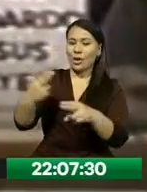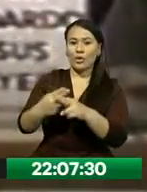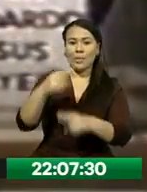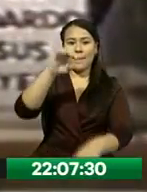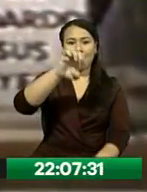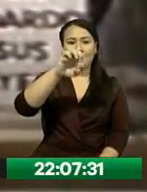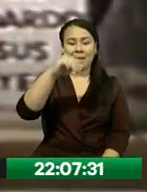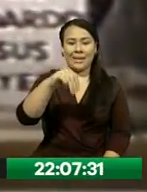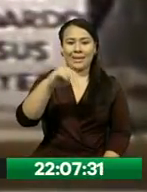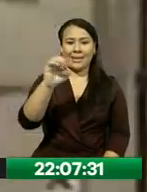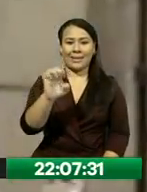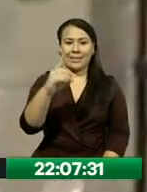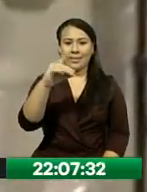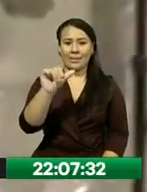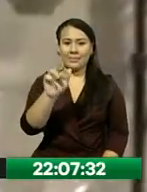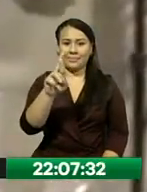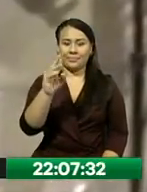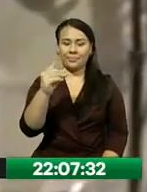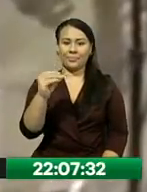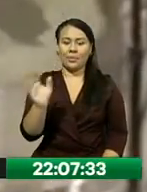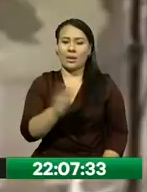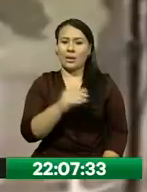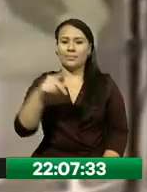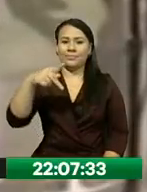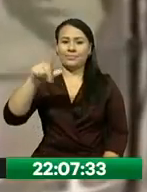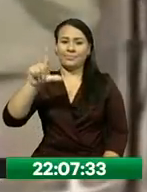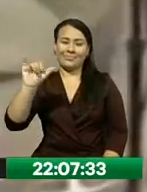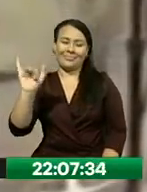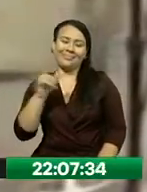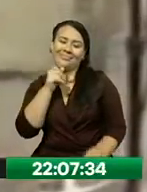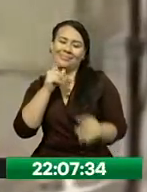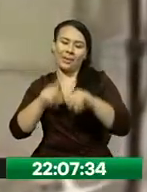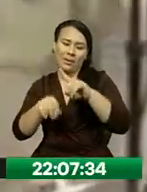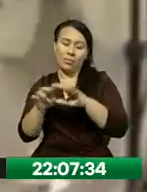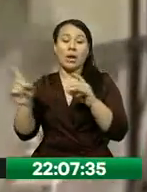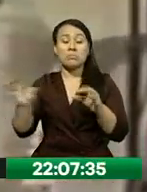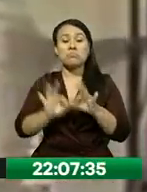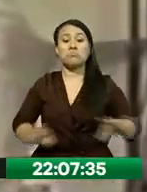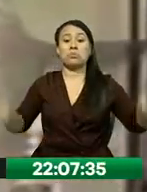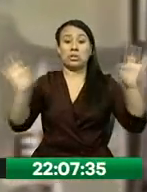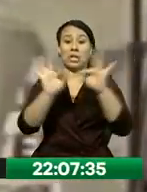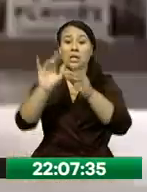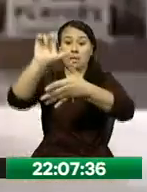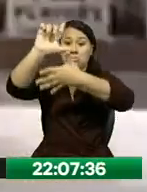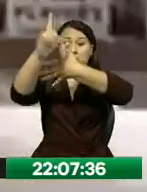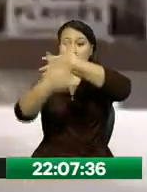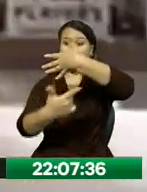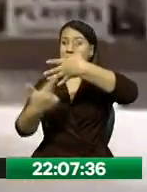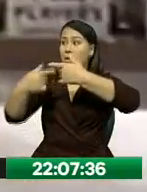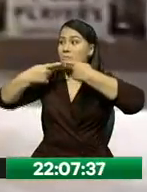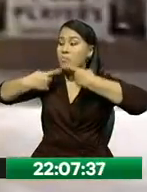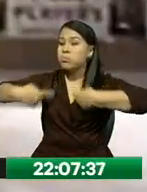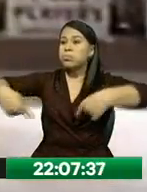sus Players, una de las agrupaciones más importantes del país y de América Latina.